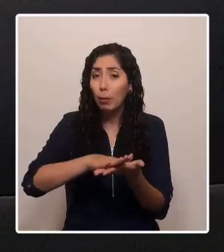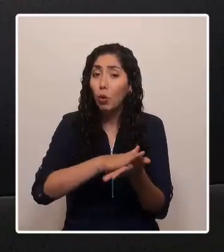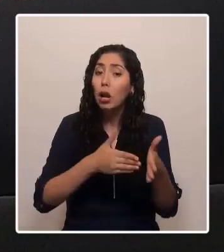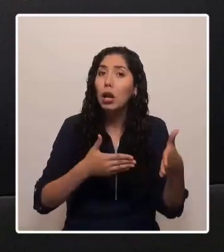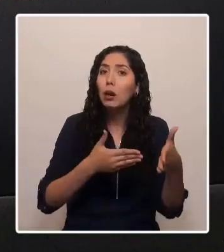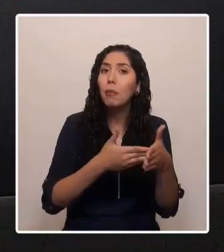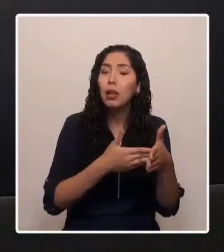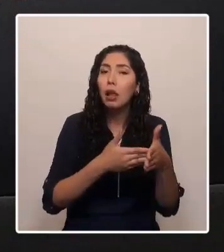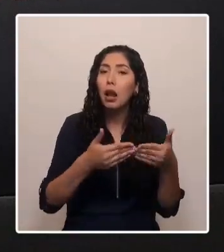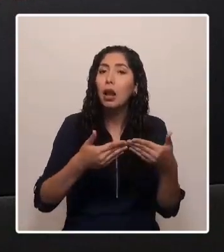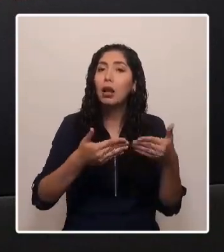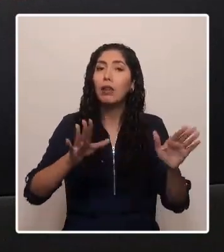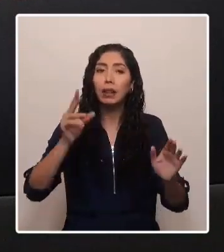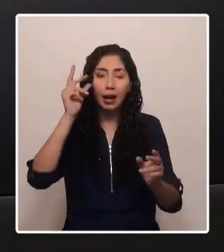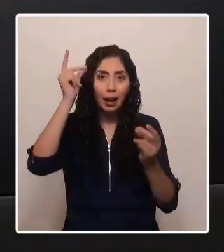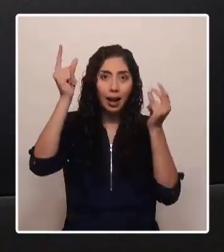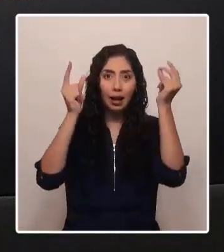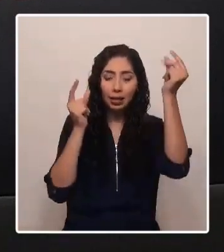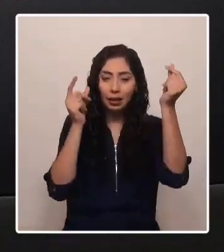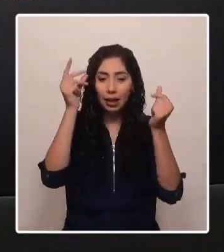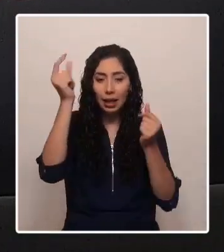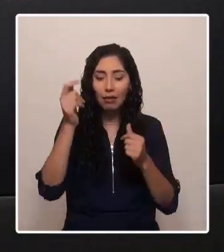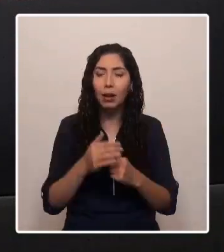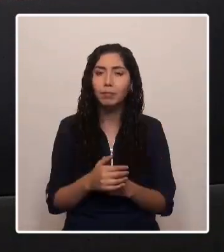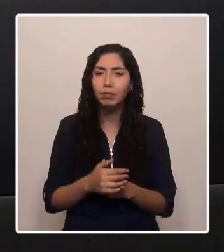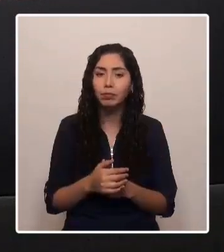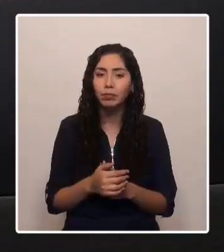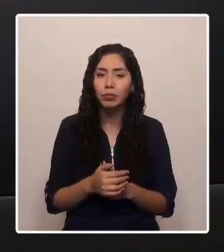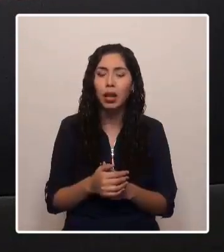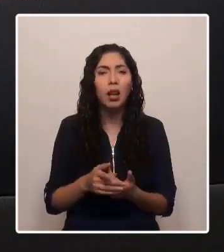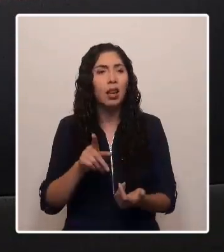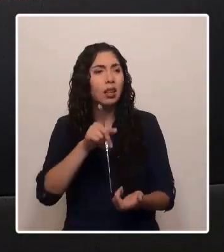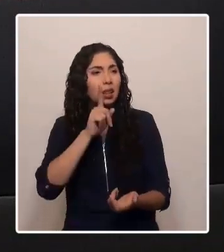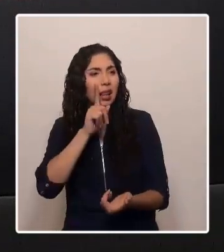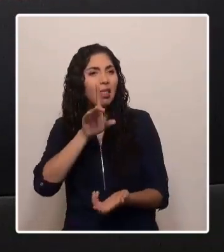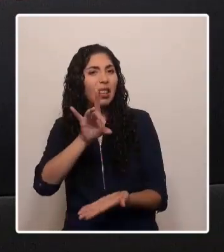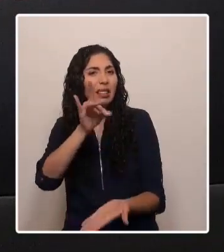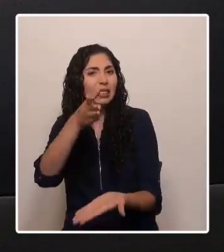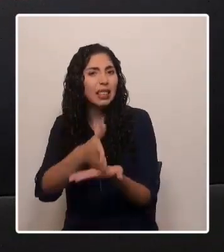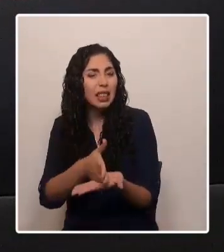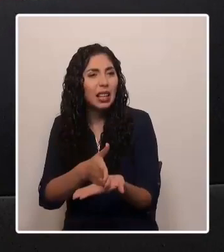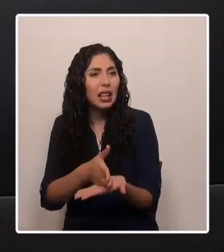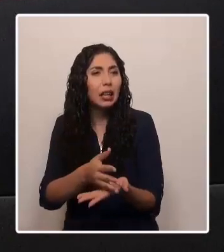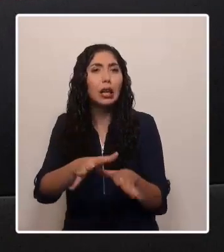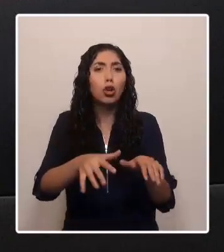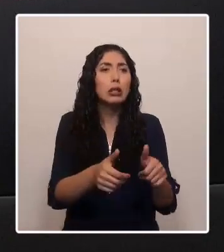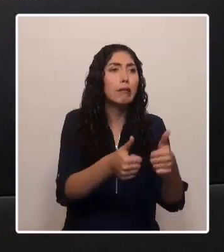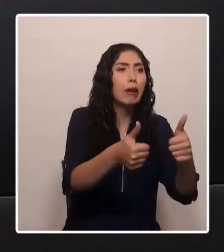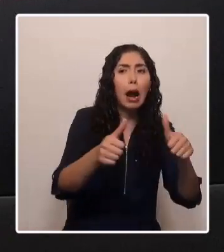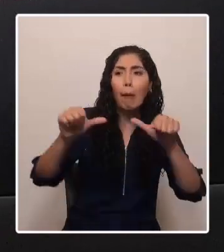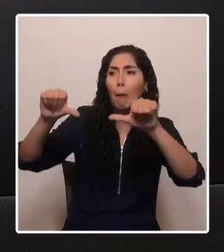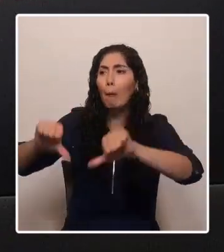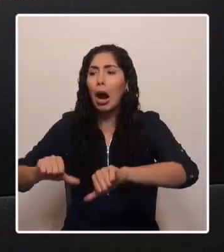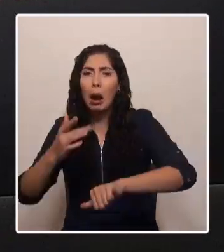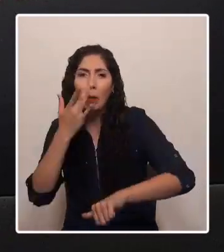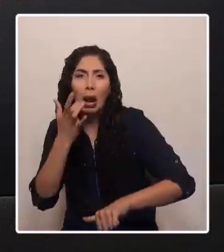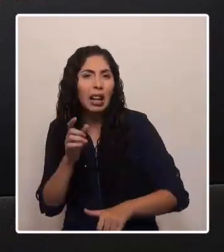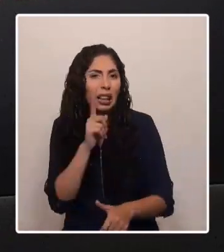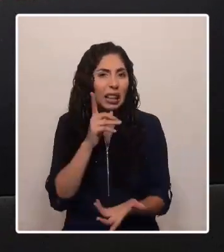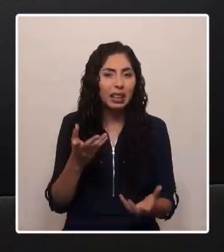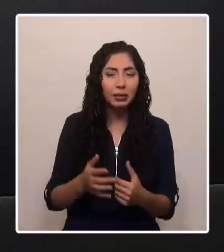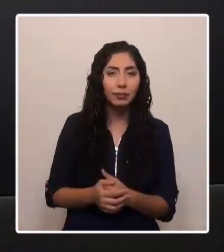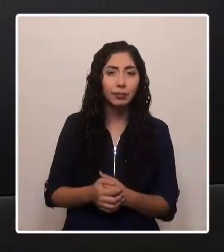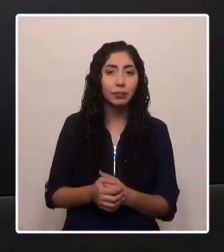creativa contra los usos indebidos de los conocimientos. Pero, ¿quién determina qué es lo debido y qué es lo indebido? En la protección de